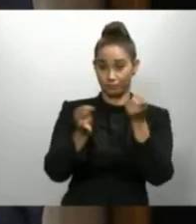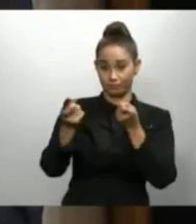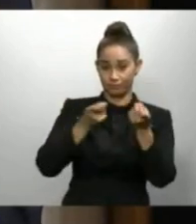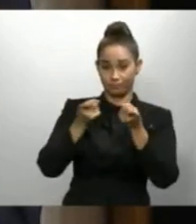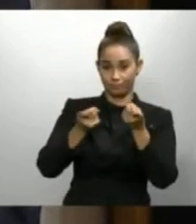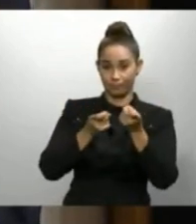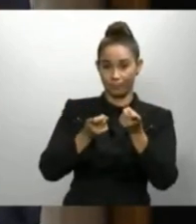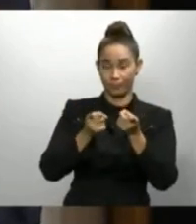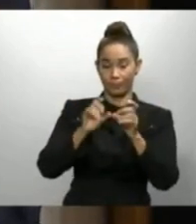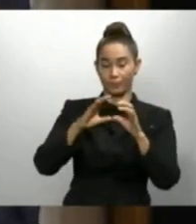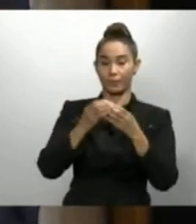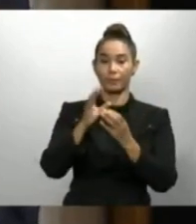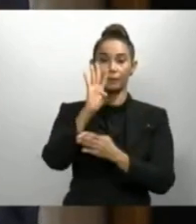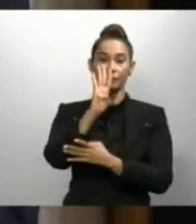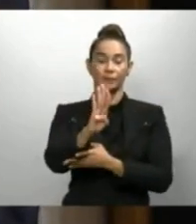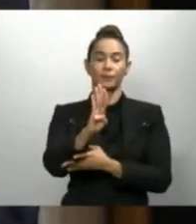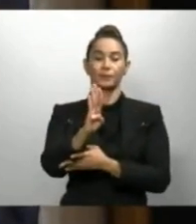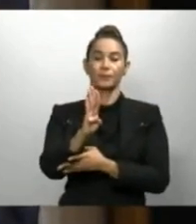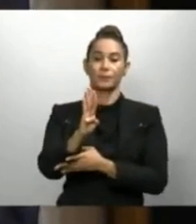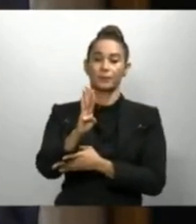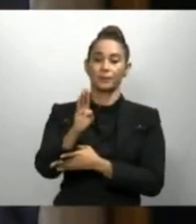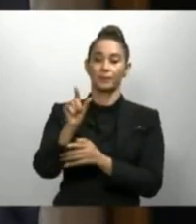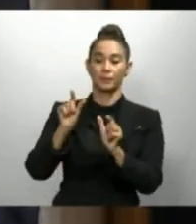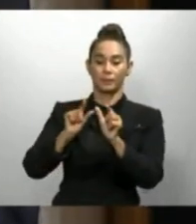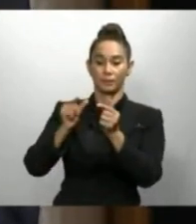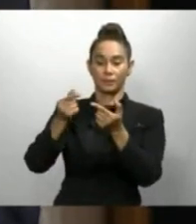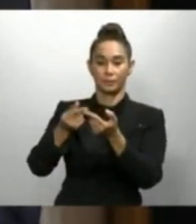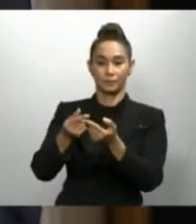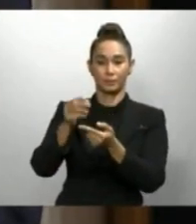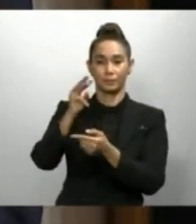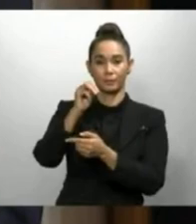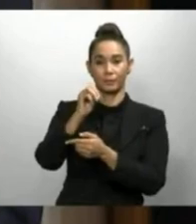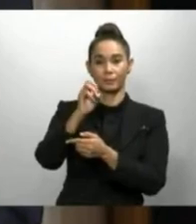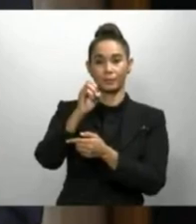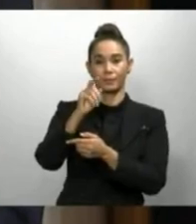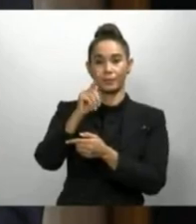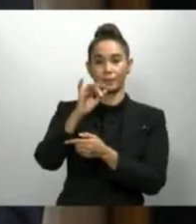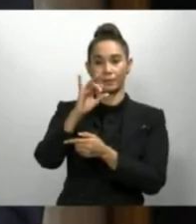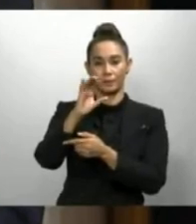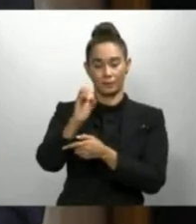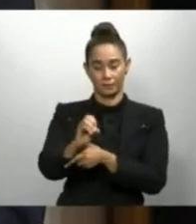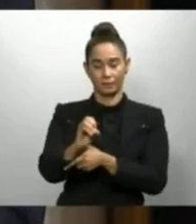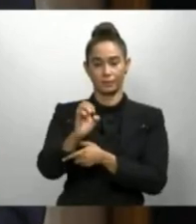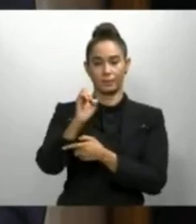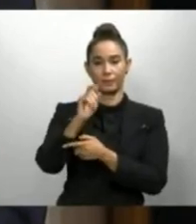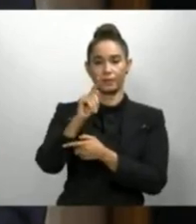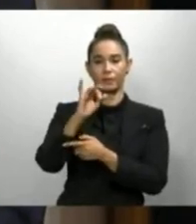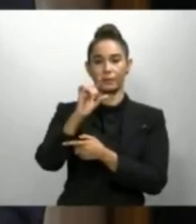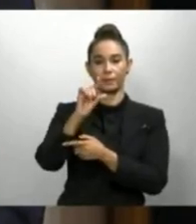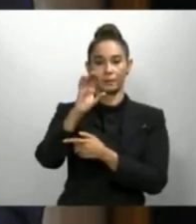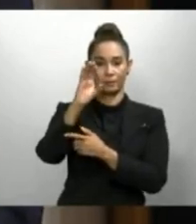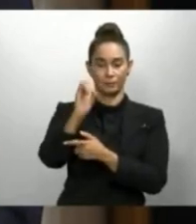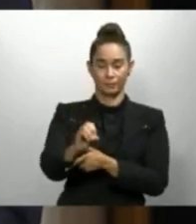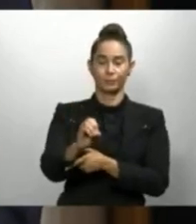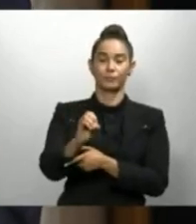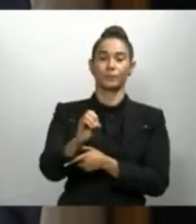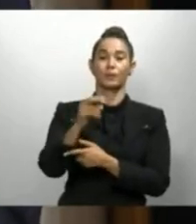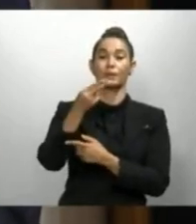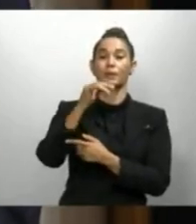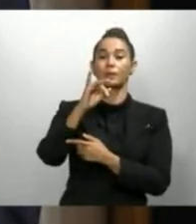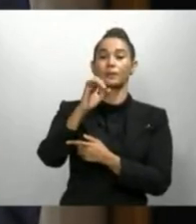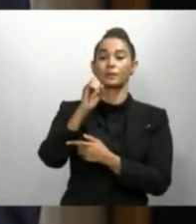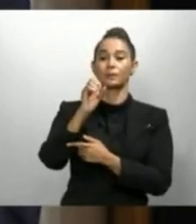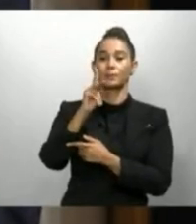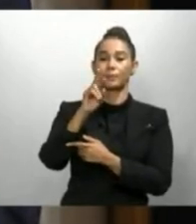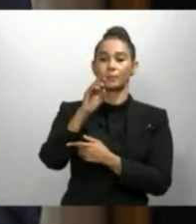controladas clase B de los precursores alcohol metílico, alcohol etílico, alcohol